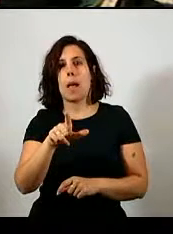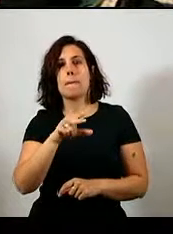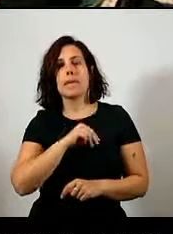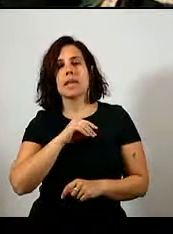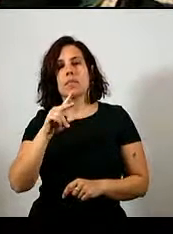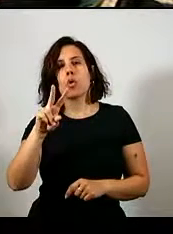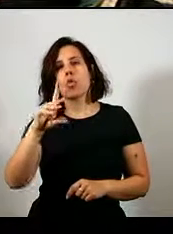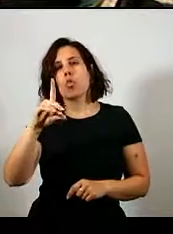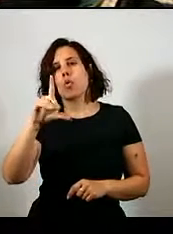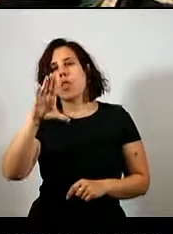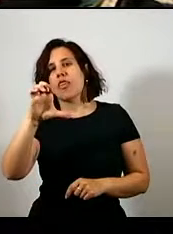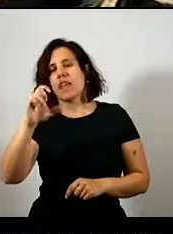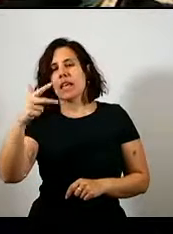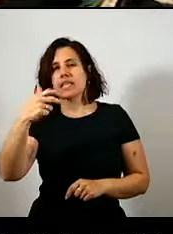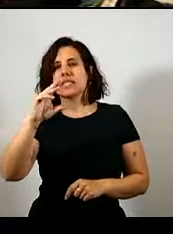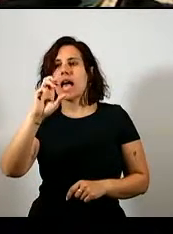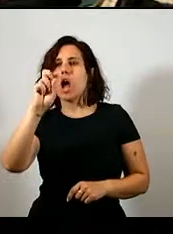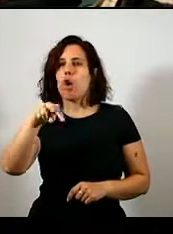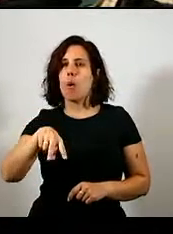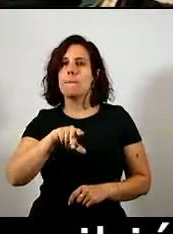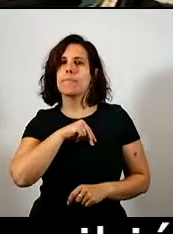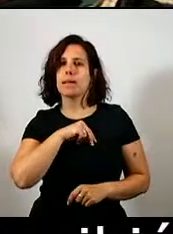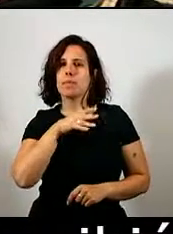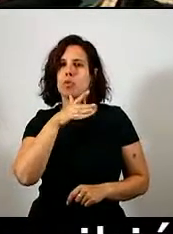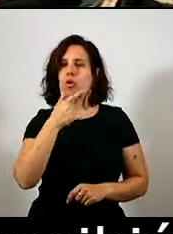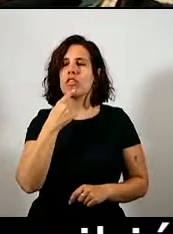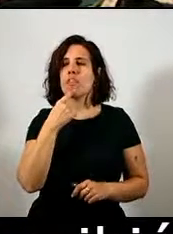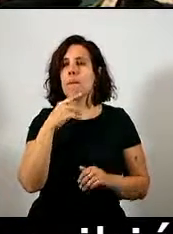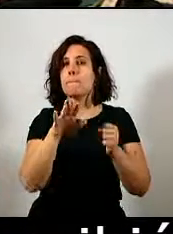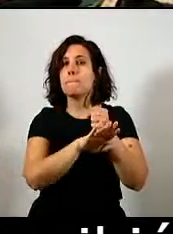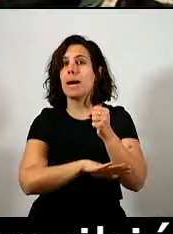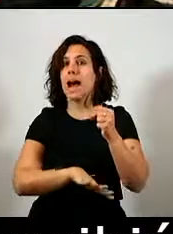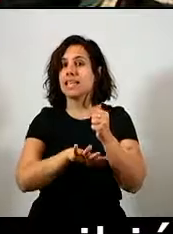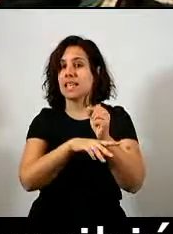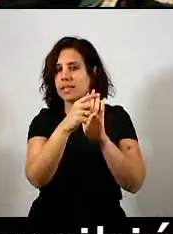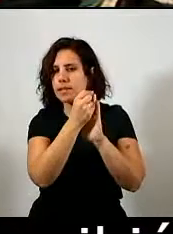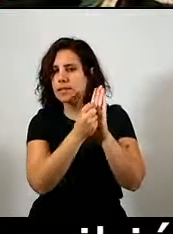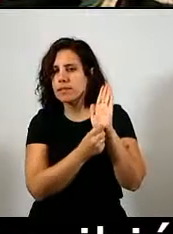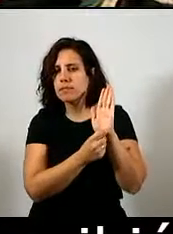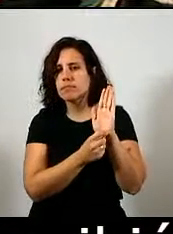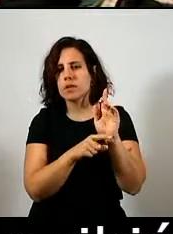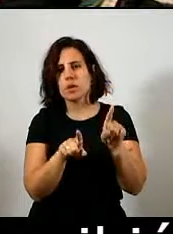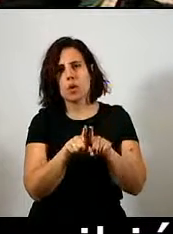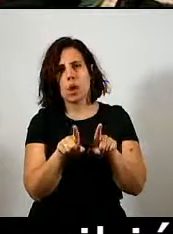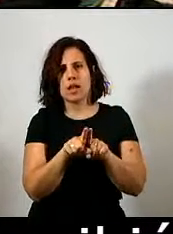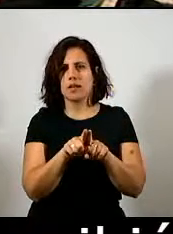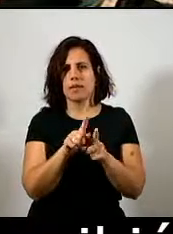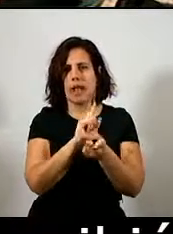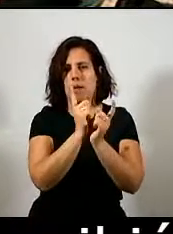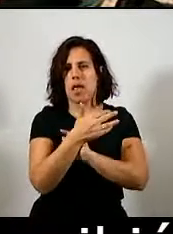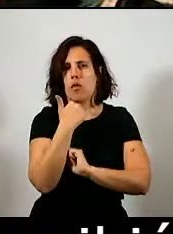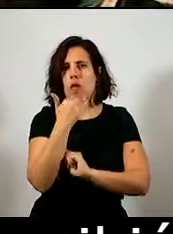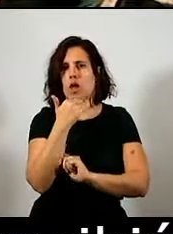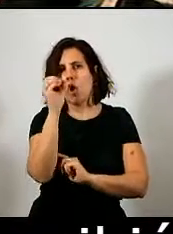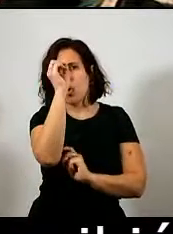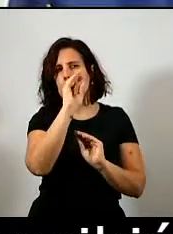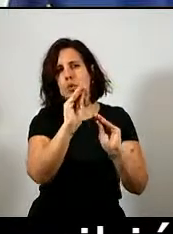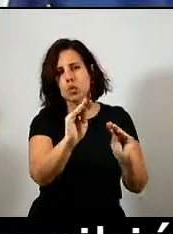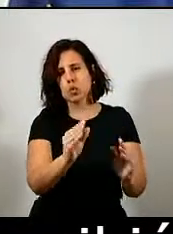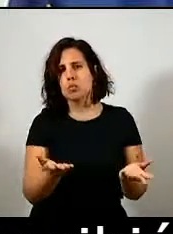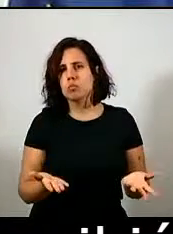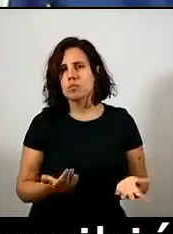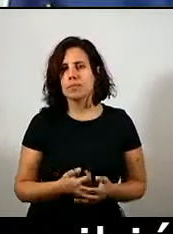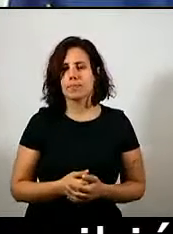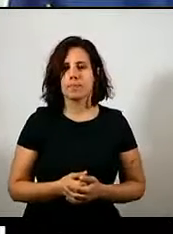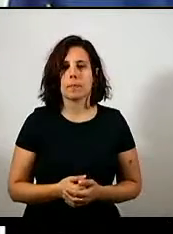Chacón, porque hay cierta polémica respecto a la modificación de las bases del premio. Me gustaría saber la opinión de la Junta y de la Consejería. Bien,